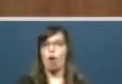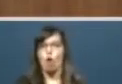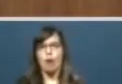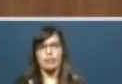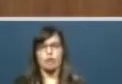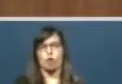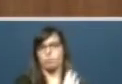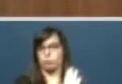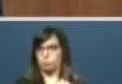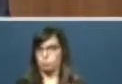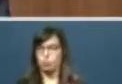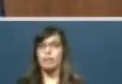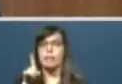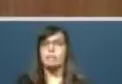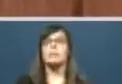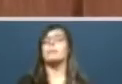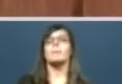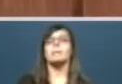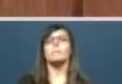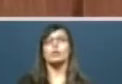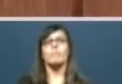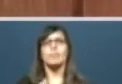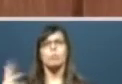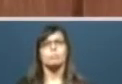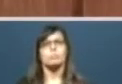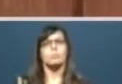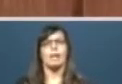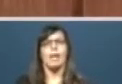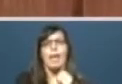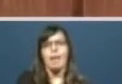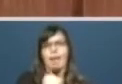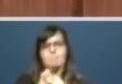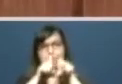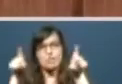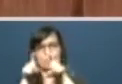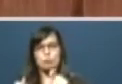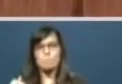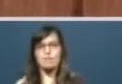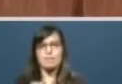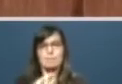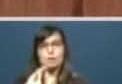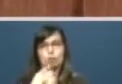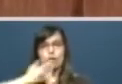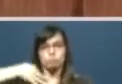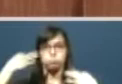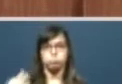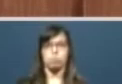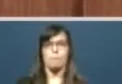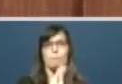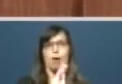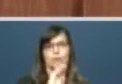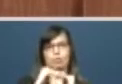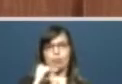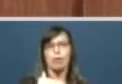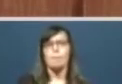con nuevos para favorecer el emprendimiento y la inversión siempre que se garantice el mantenimiento o la creación de